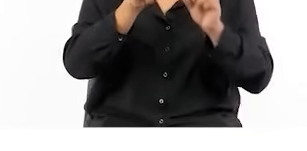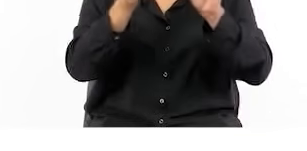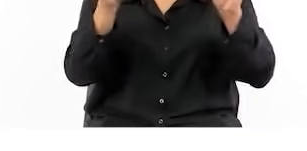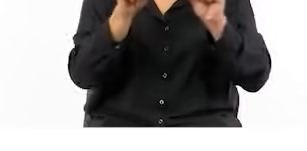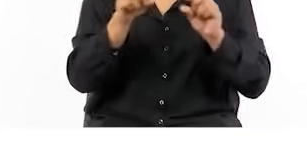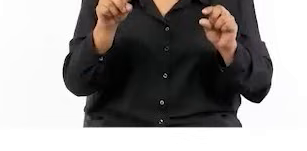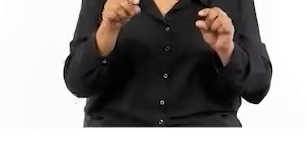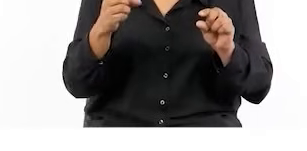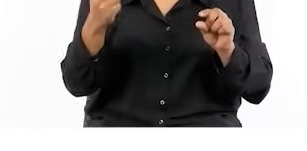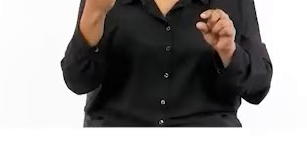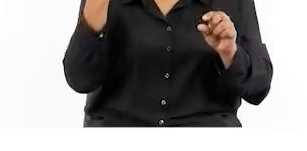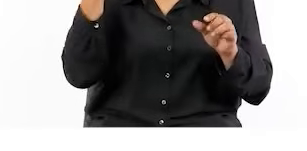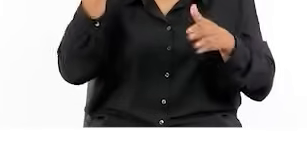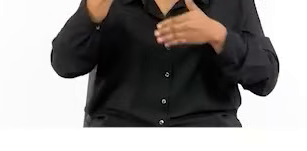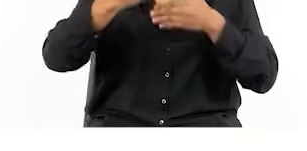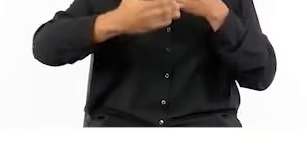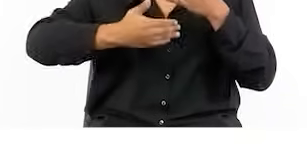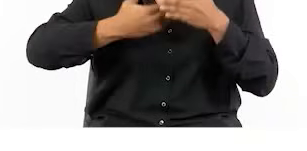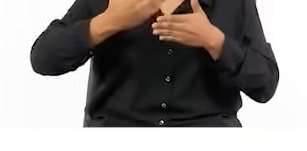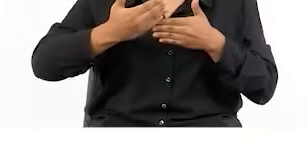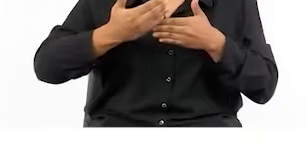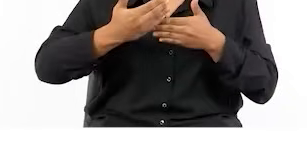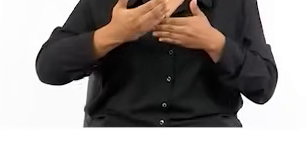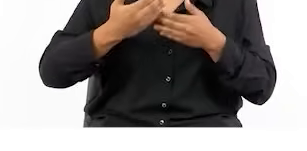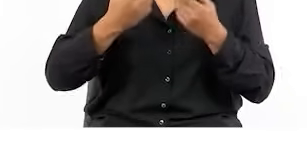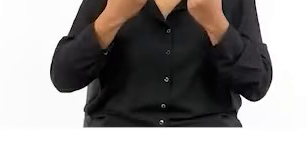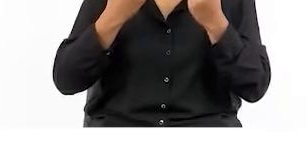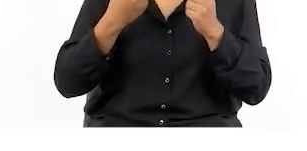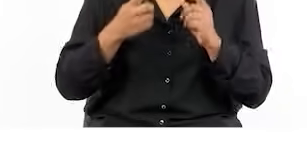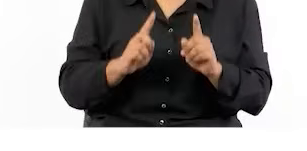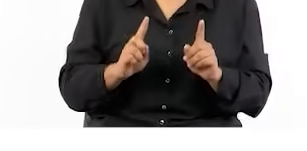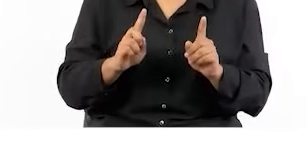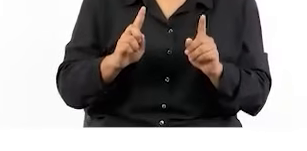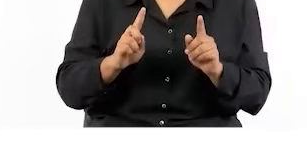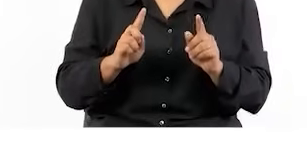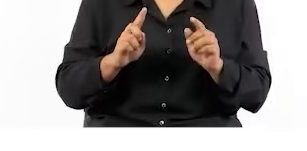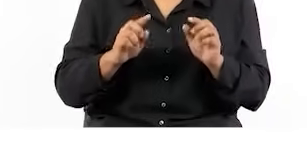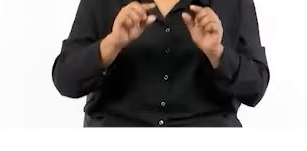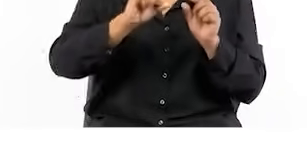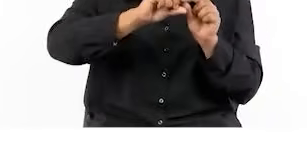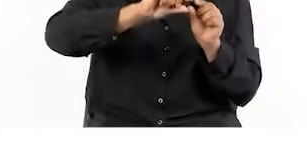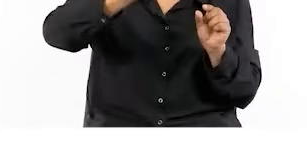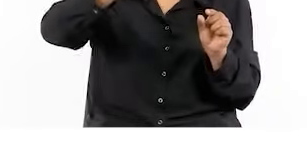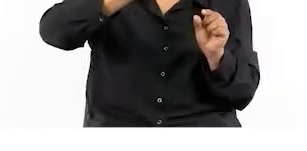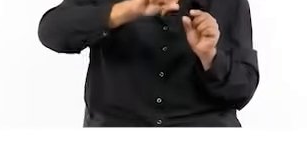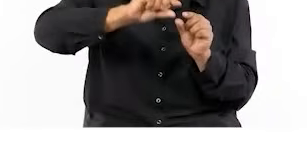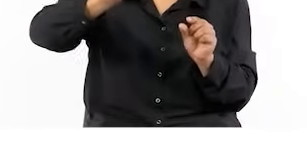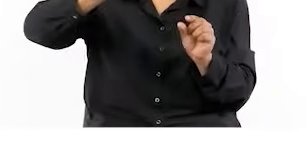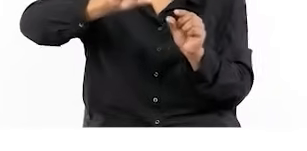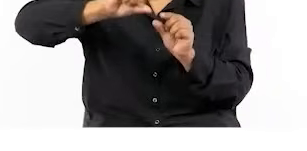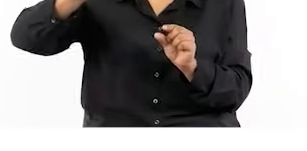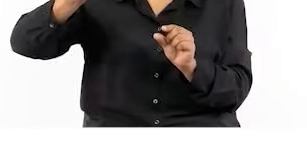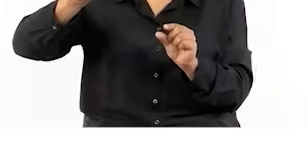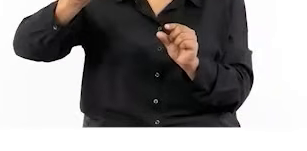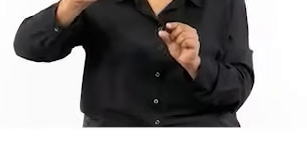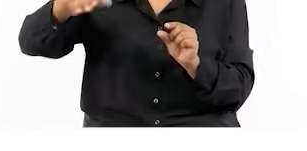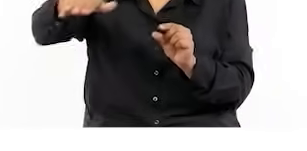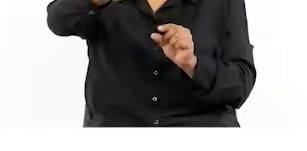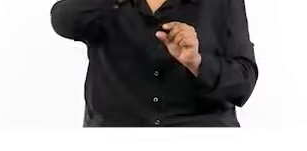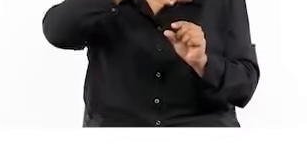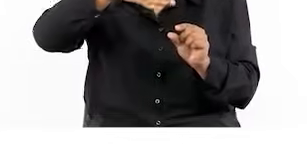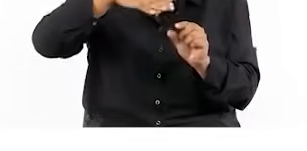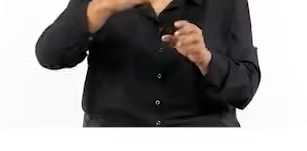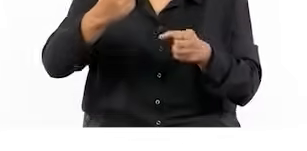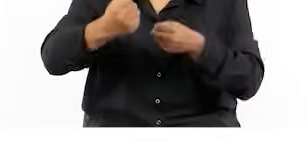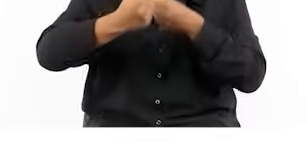horizontal, no han habido importantes procesos tectónicos que hayan modificado estas capas. Si